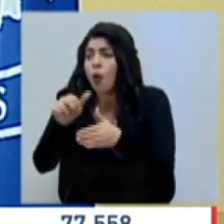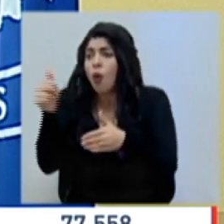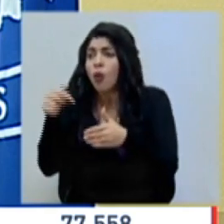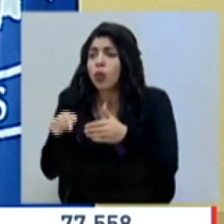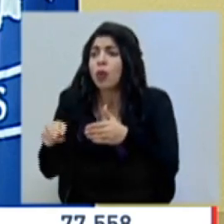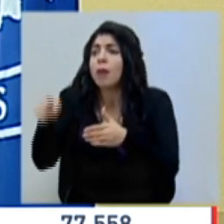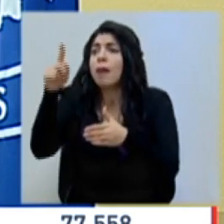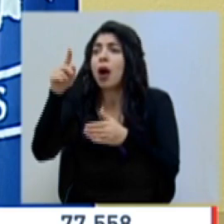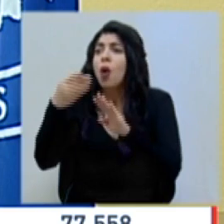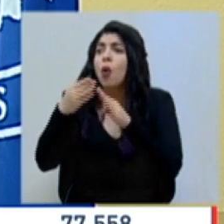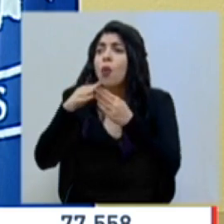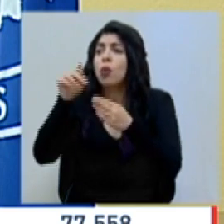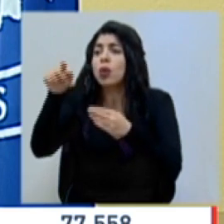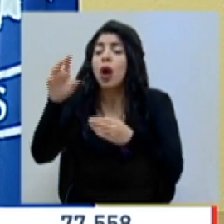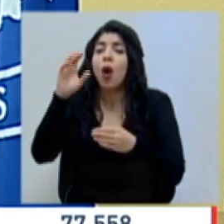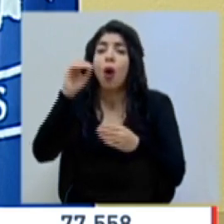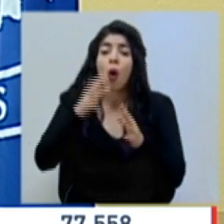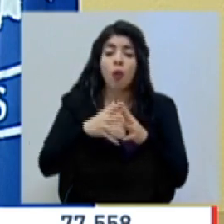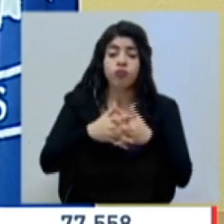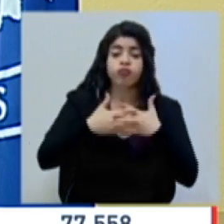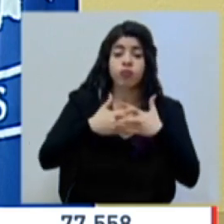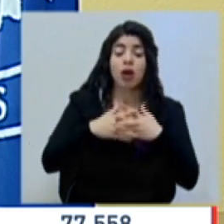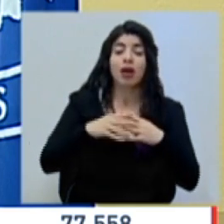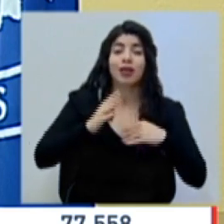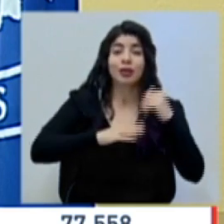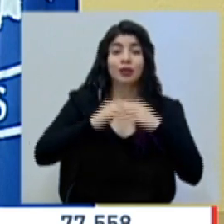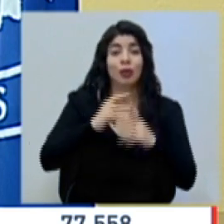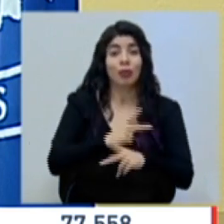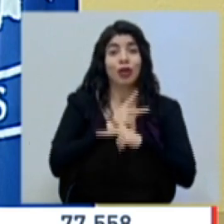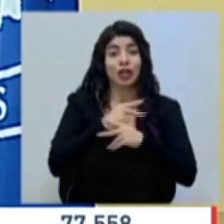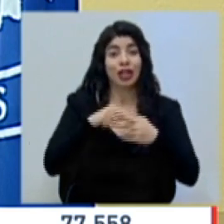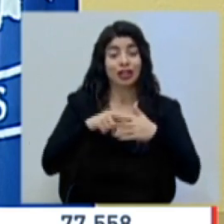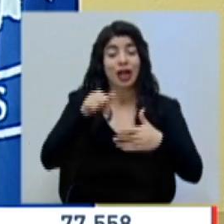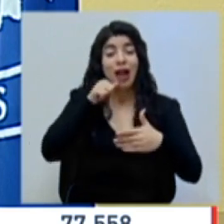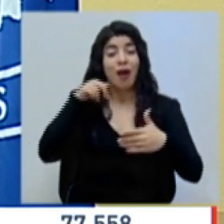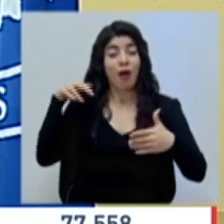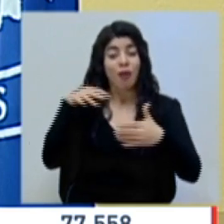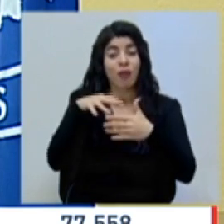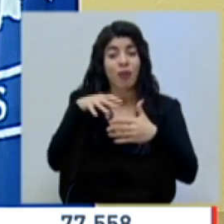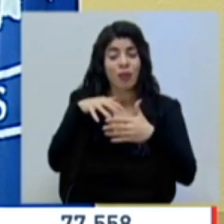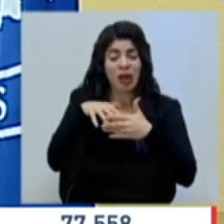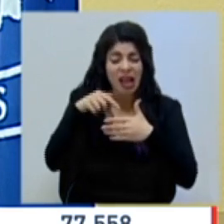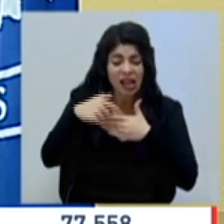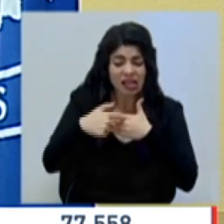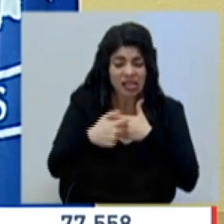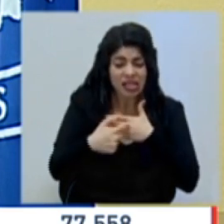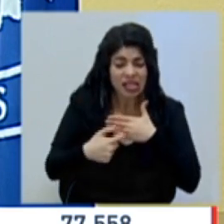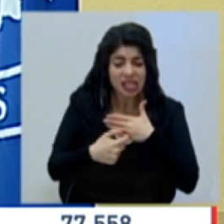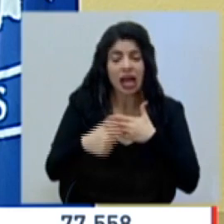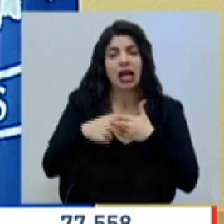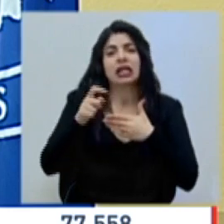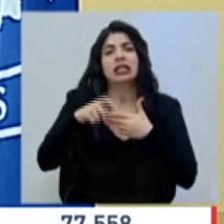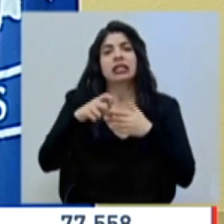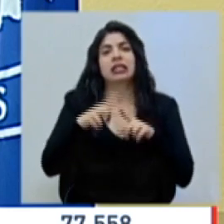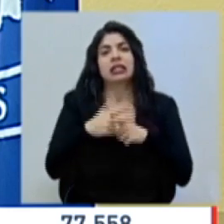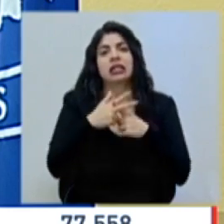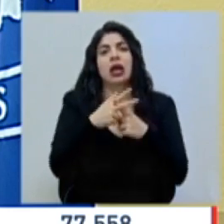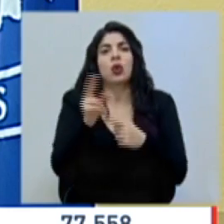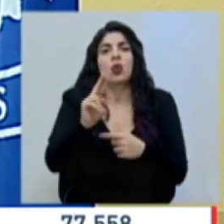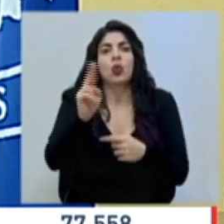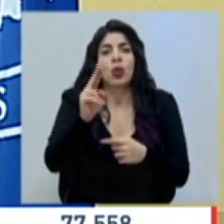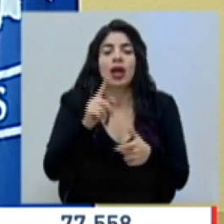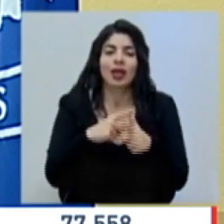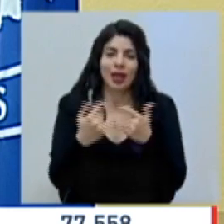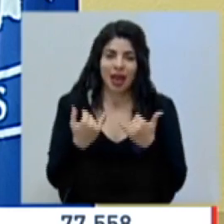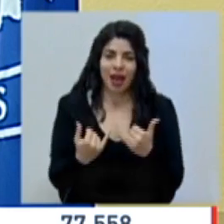se vio afectada una obra de protección que es necesario reparar, rehabilitar a la mayor brevedad, y